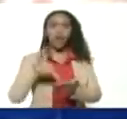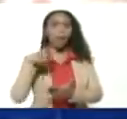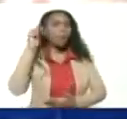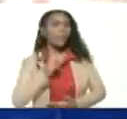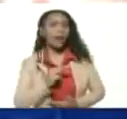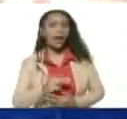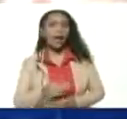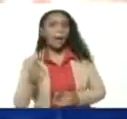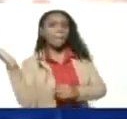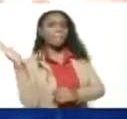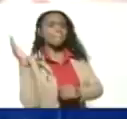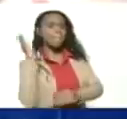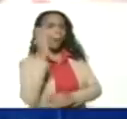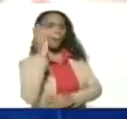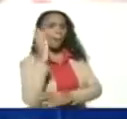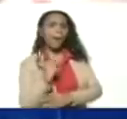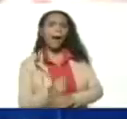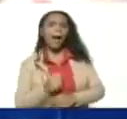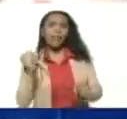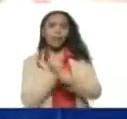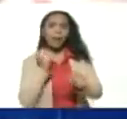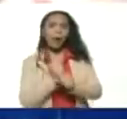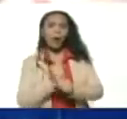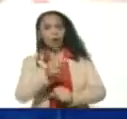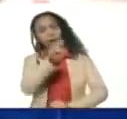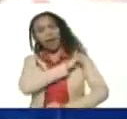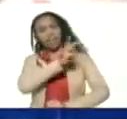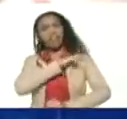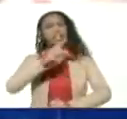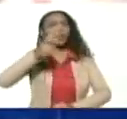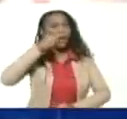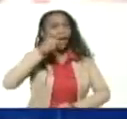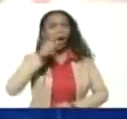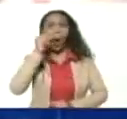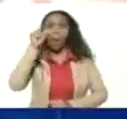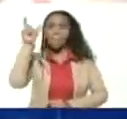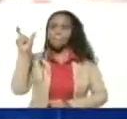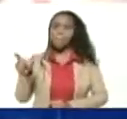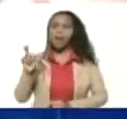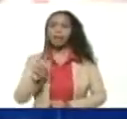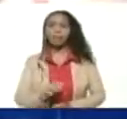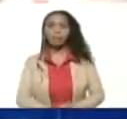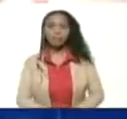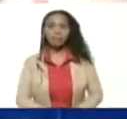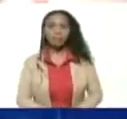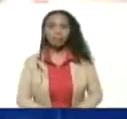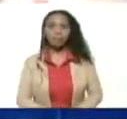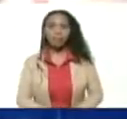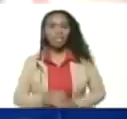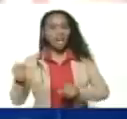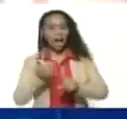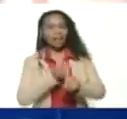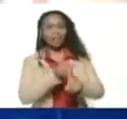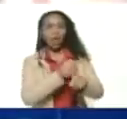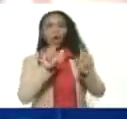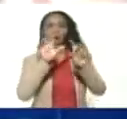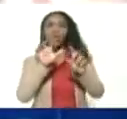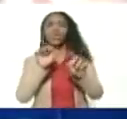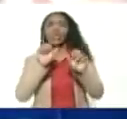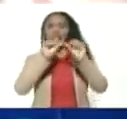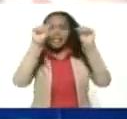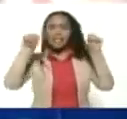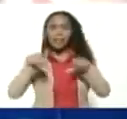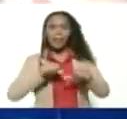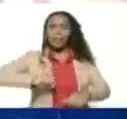sancionando al comandante estratégico operacional, almirante en jefe, Remigio Ceballos. Agredieron a los sistemas de